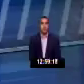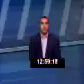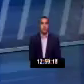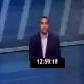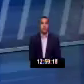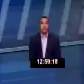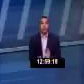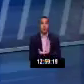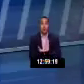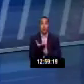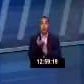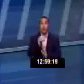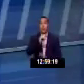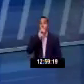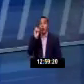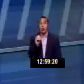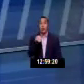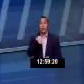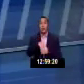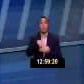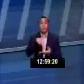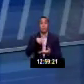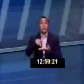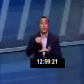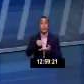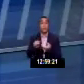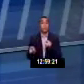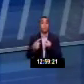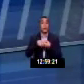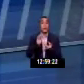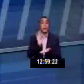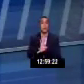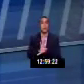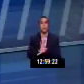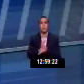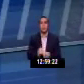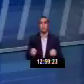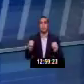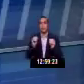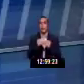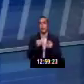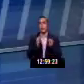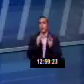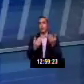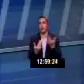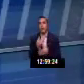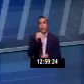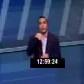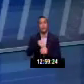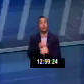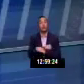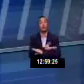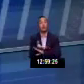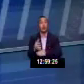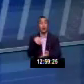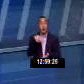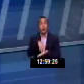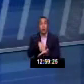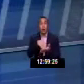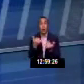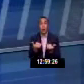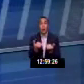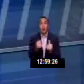e incrementar el porcentaje de las aportaciones de los afiliados es otra de las alternativas que recomienda el estudio